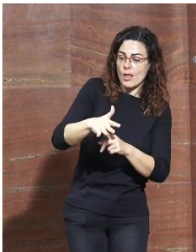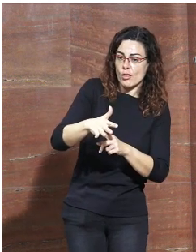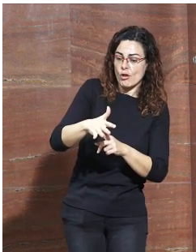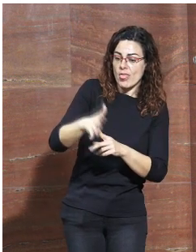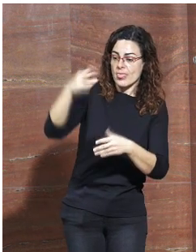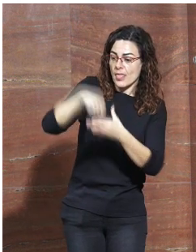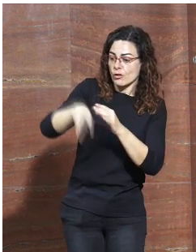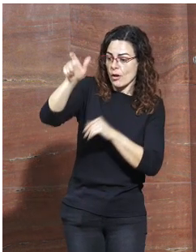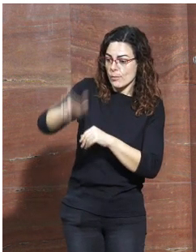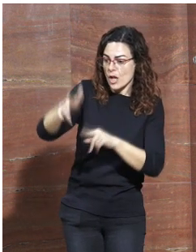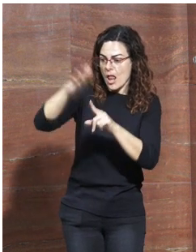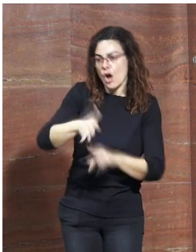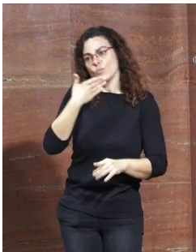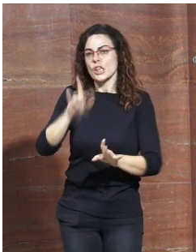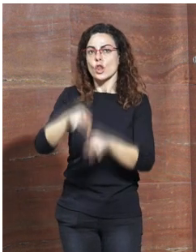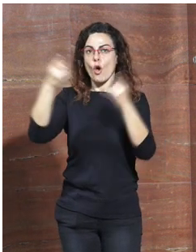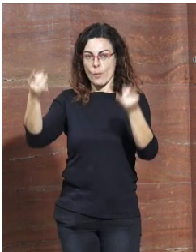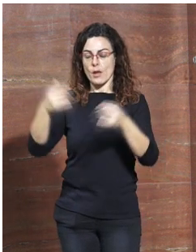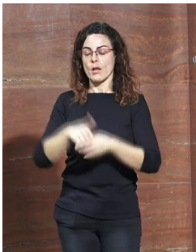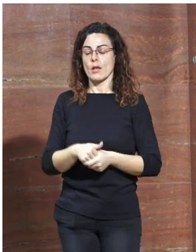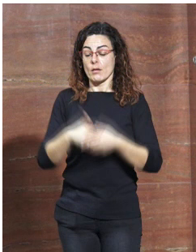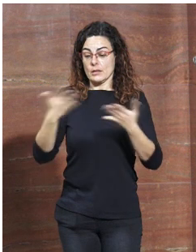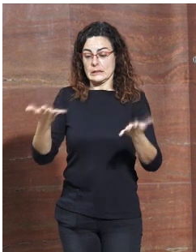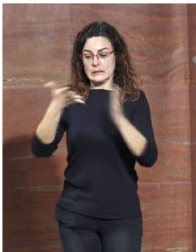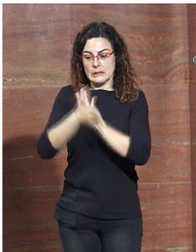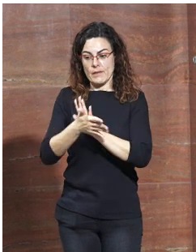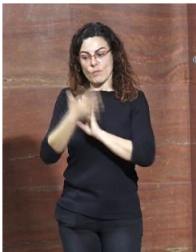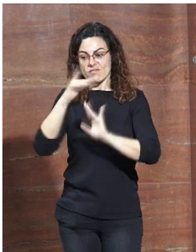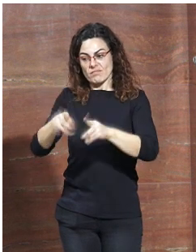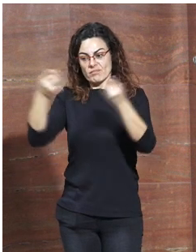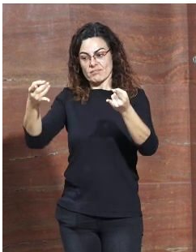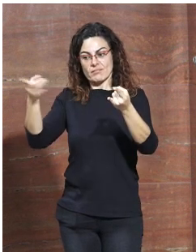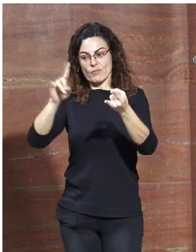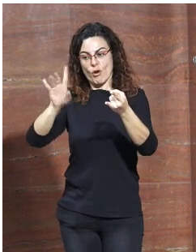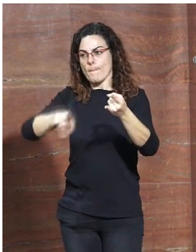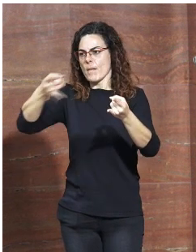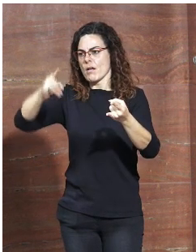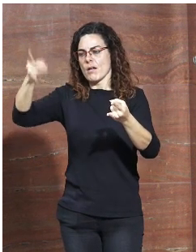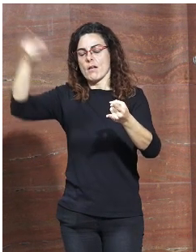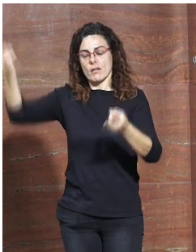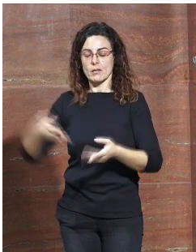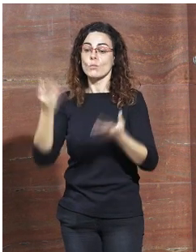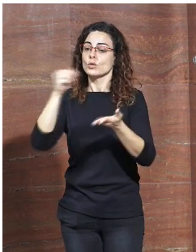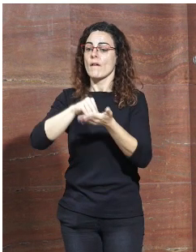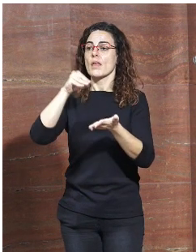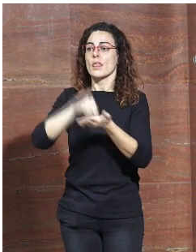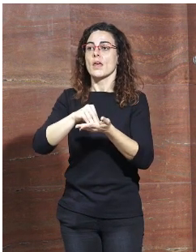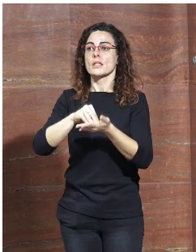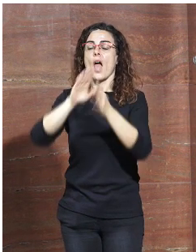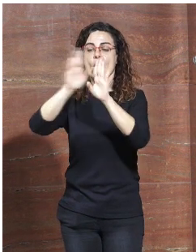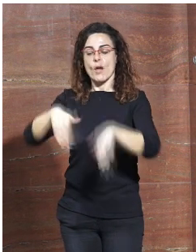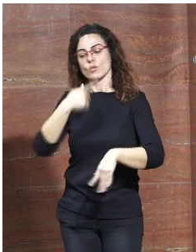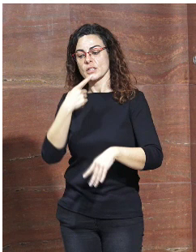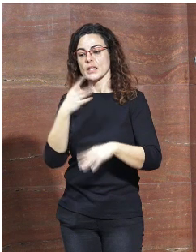insertas en esa persona y no solo se duplican, sino que se multiplican y en muchos casos se